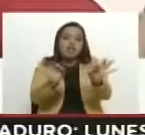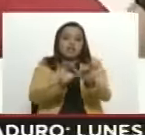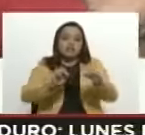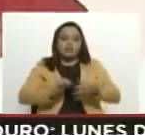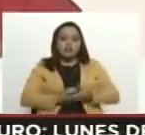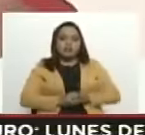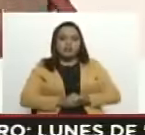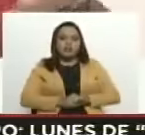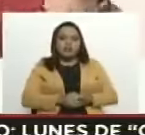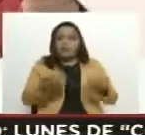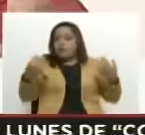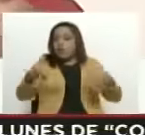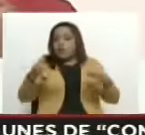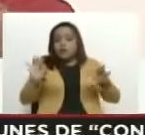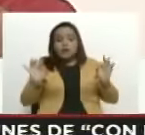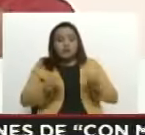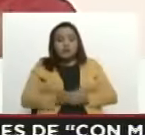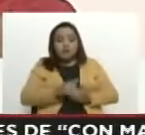normal,